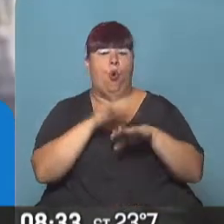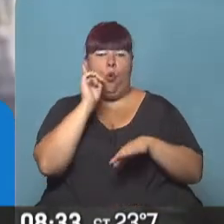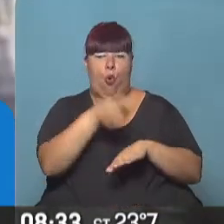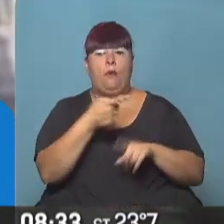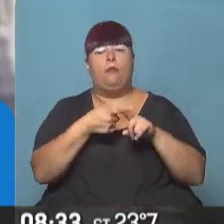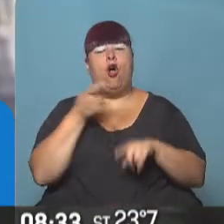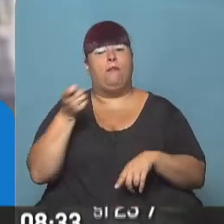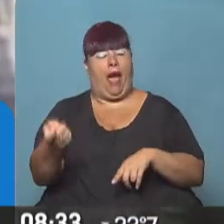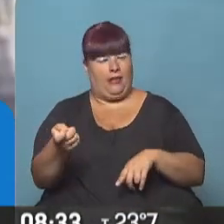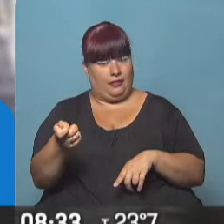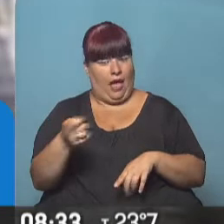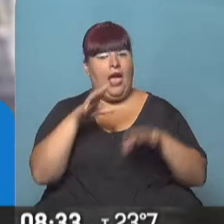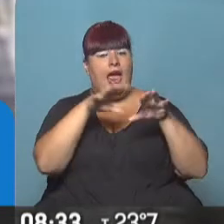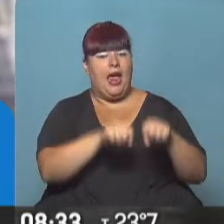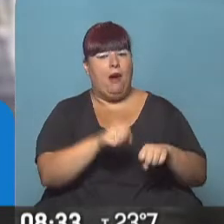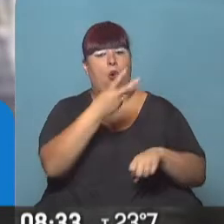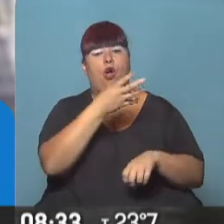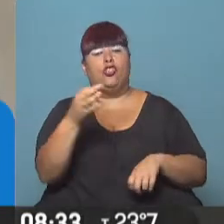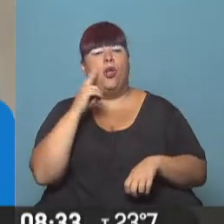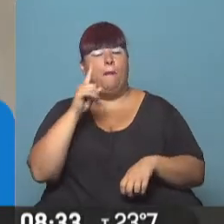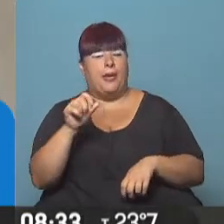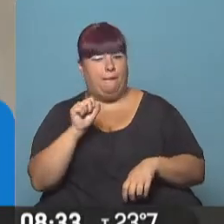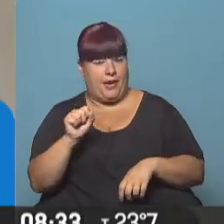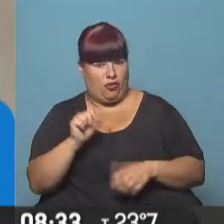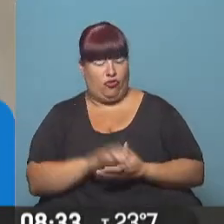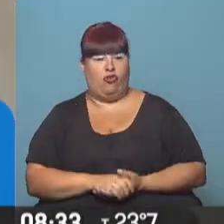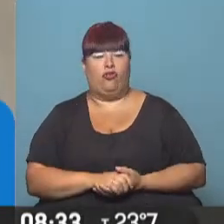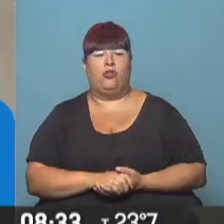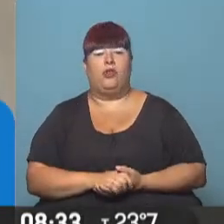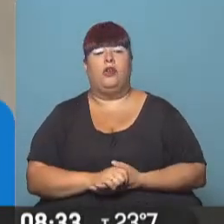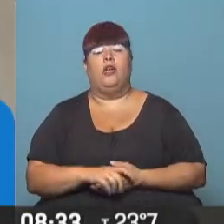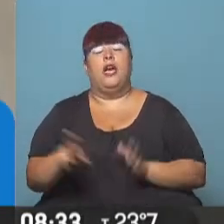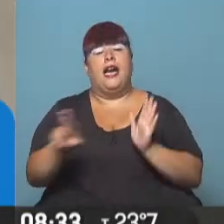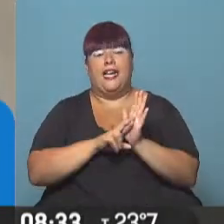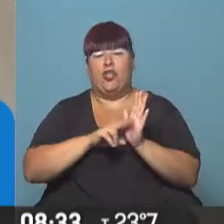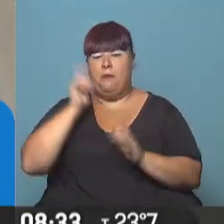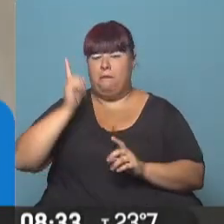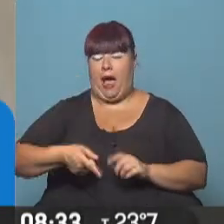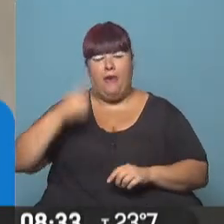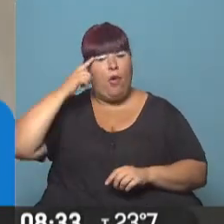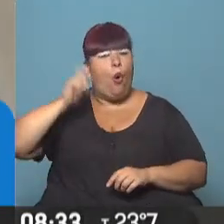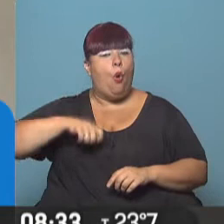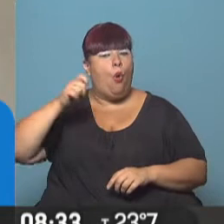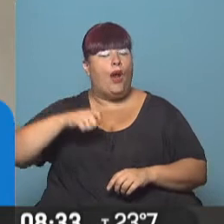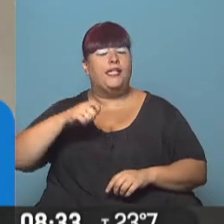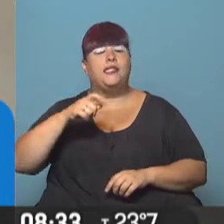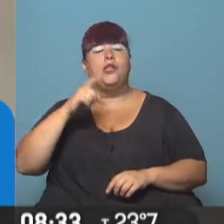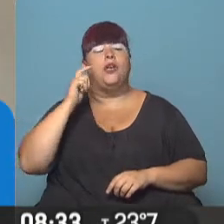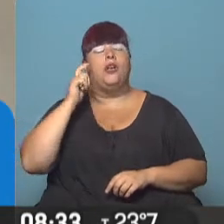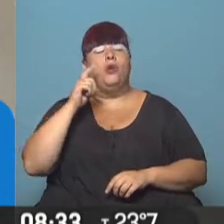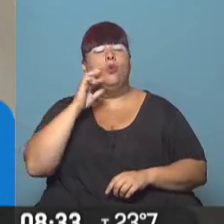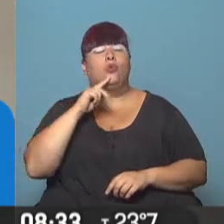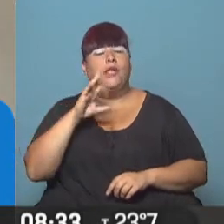por homicidio y embargado en 400 mil pesos en una resolución que fue tomada por el juez Enrique